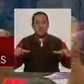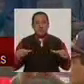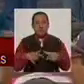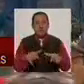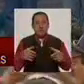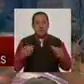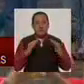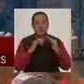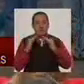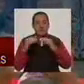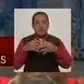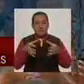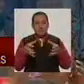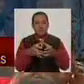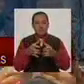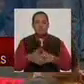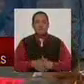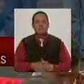centro poblado de Uracusa.